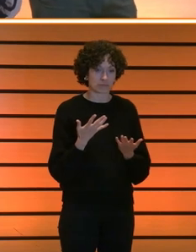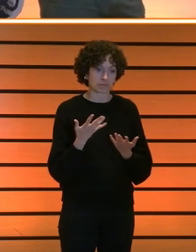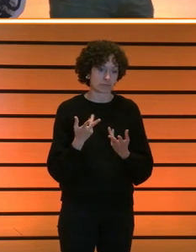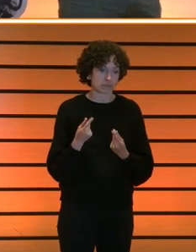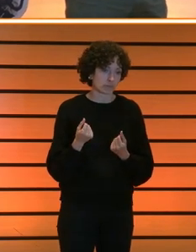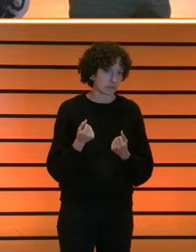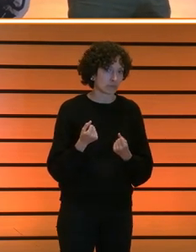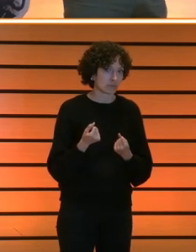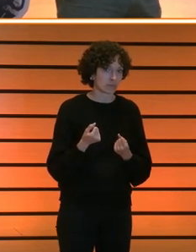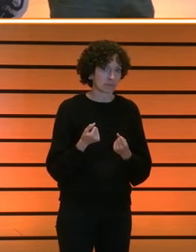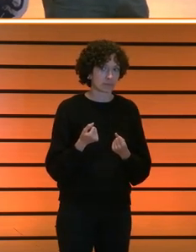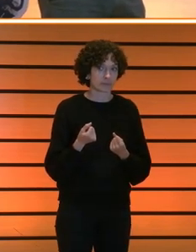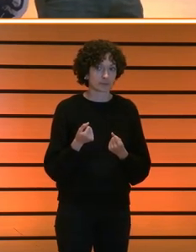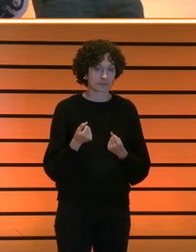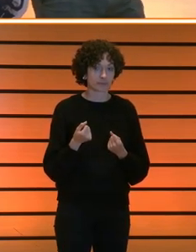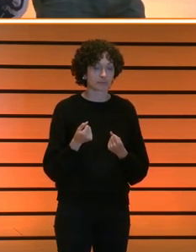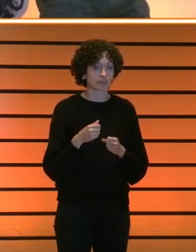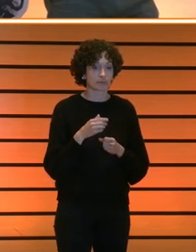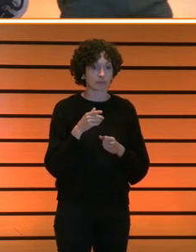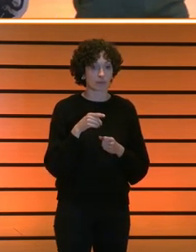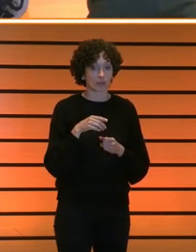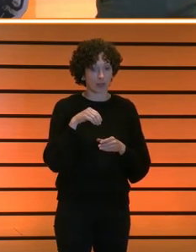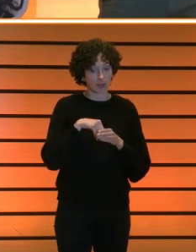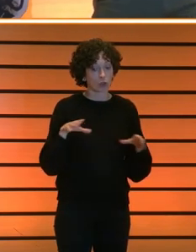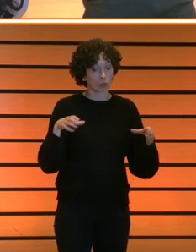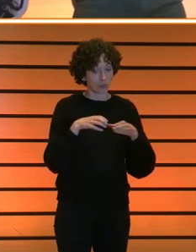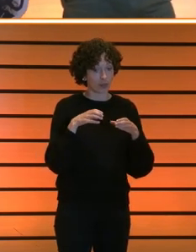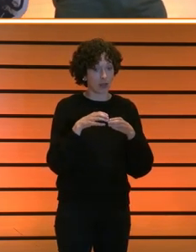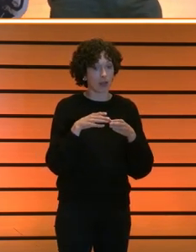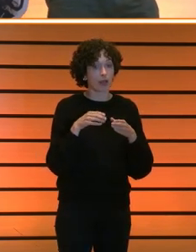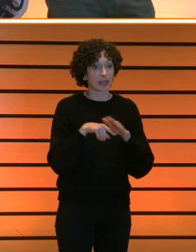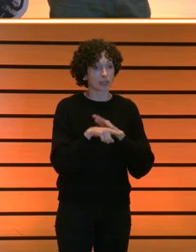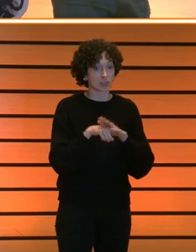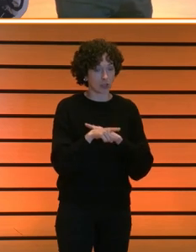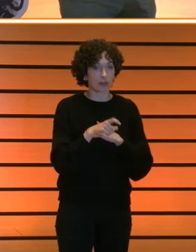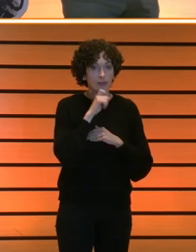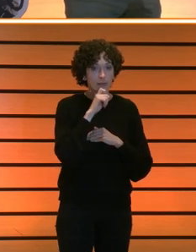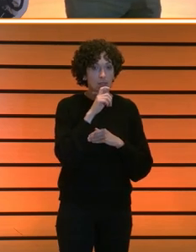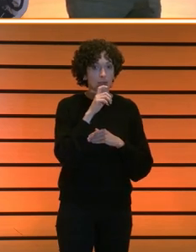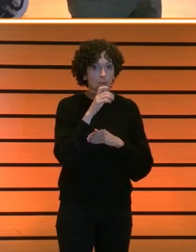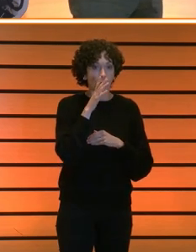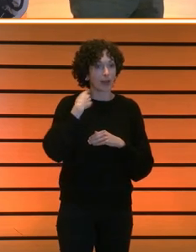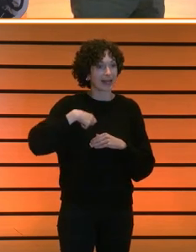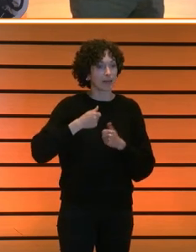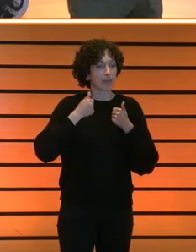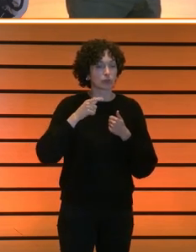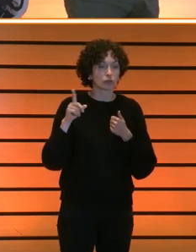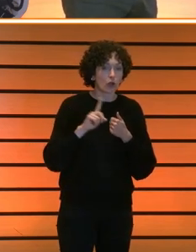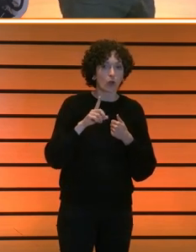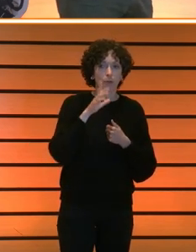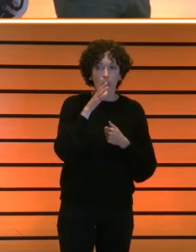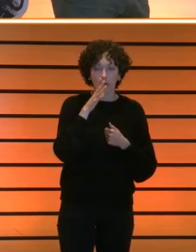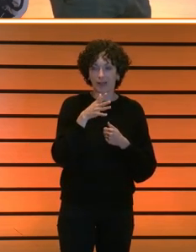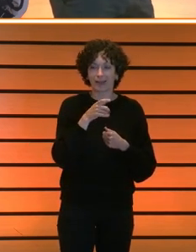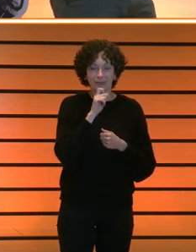es complicado la gestión en la comunidad no porque sea más cara es más difícil de gestionar Por qué Porque es que se producen eventos